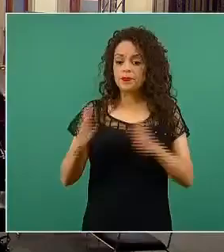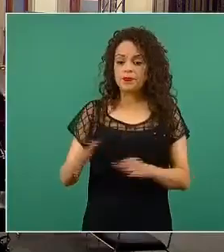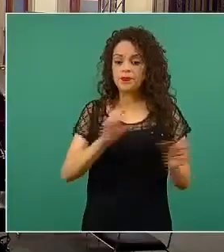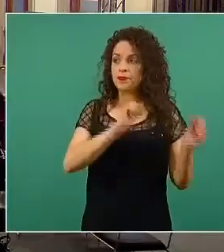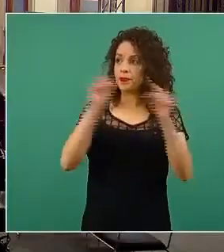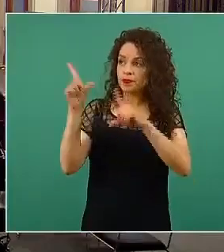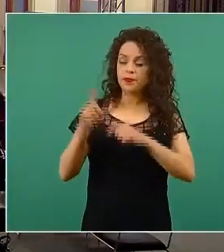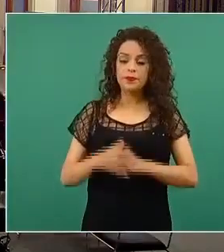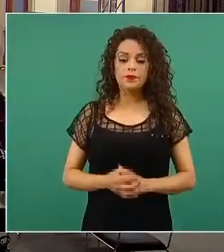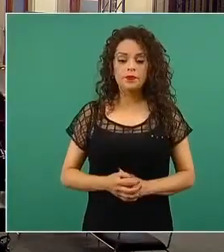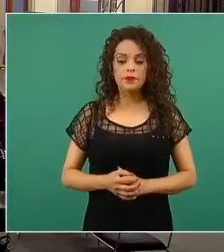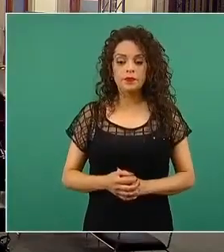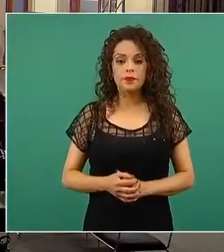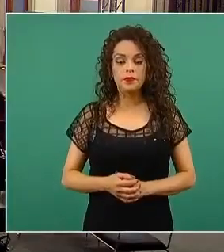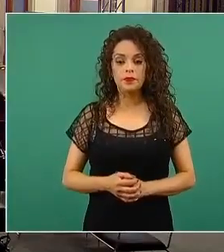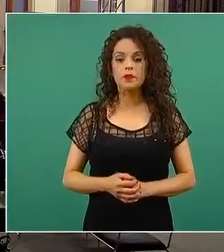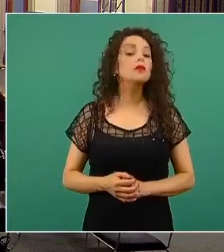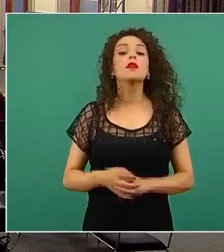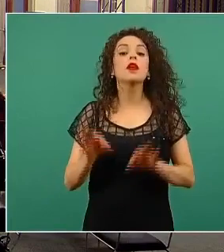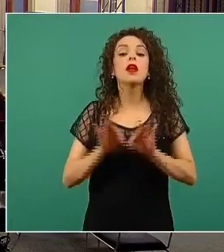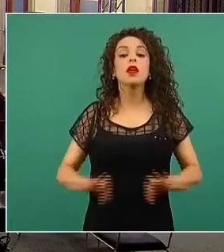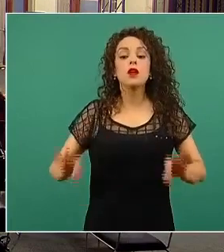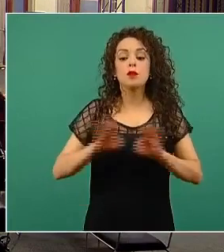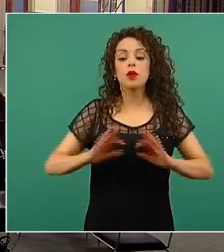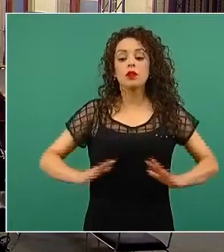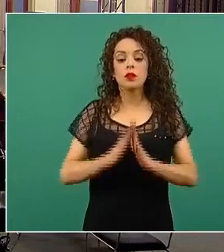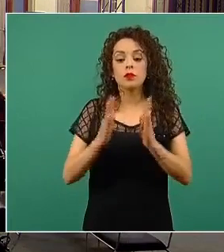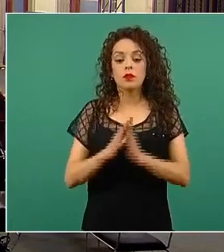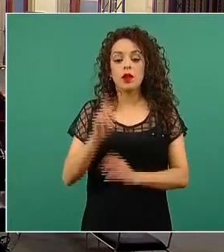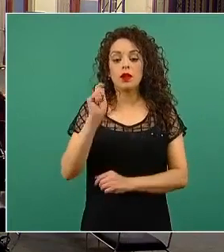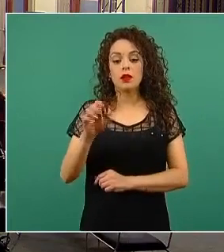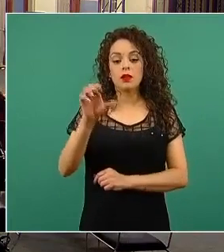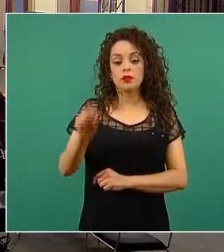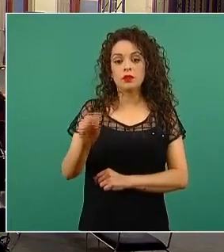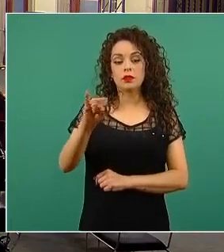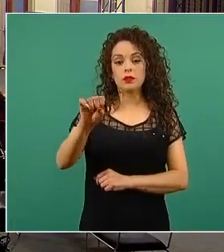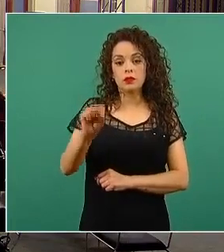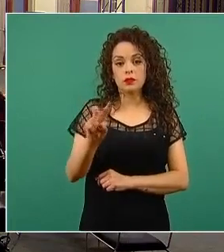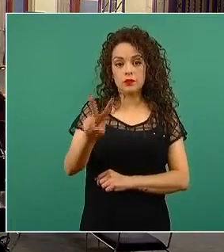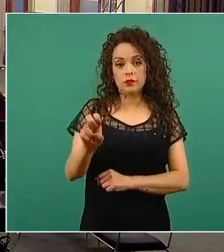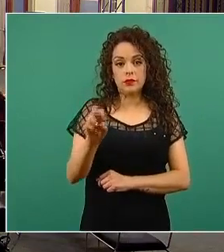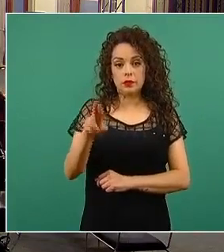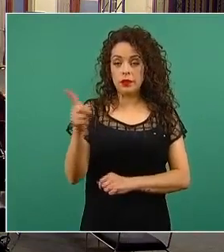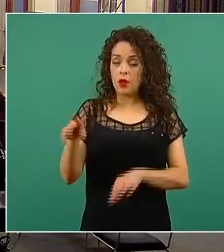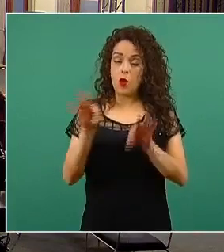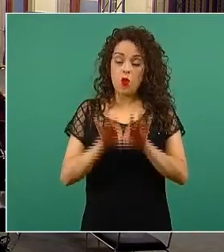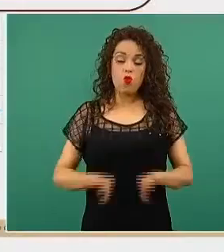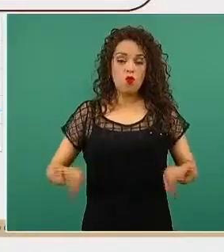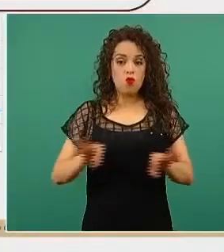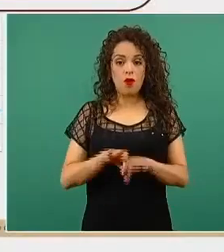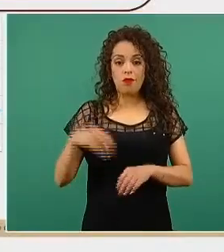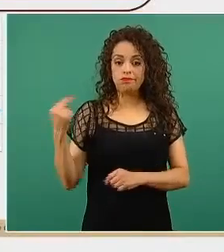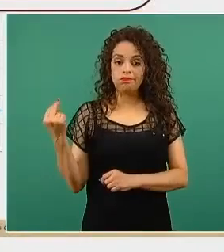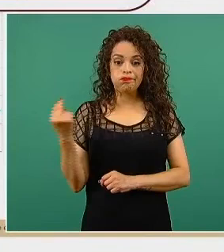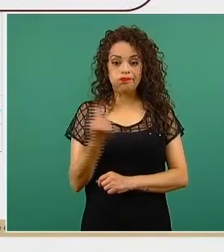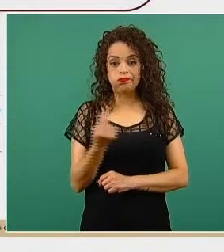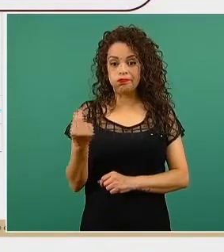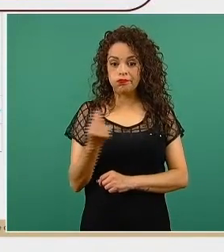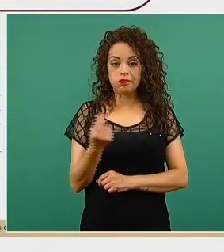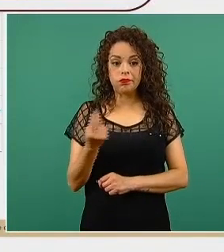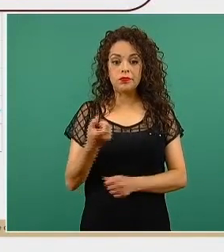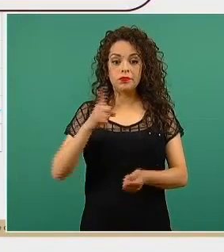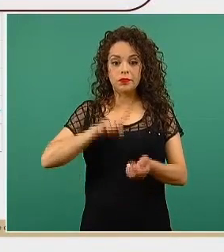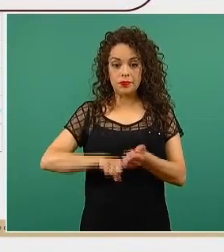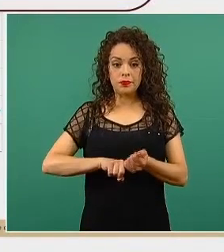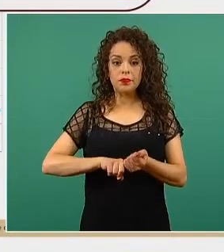destacamos la participación del Sistema Nacional de Vigilancia Epidemiológica como uno de los elementos indispensables de la respuesta, es el que vamos a